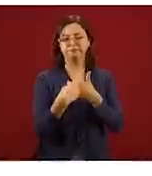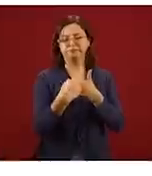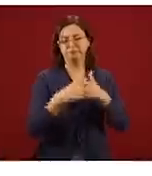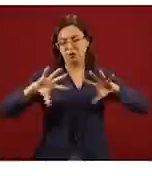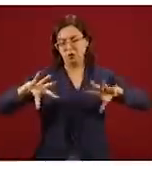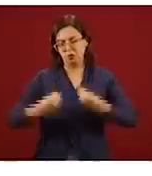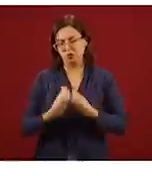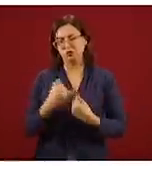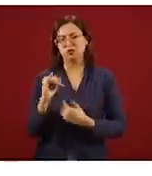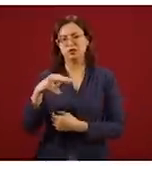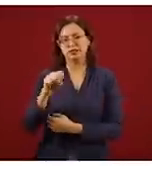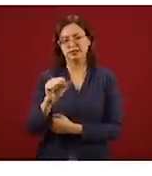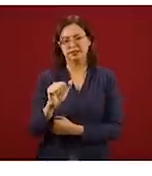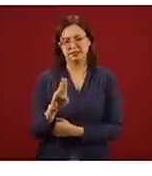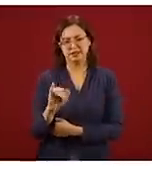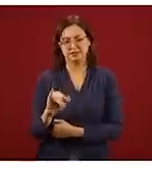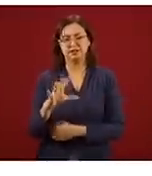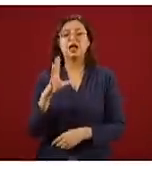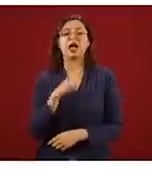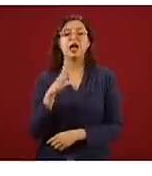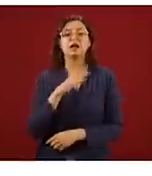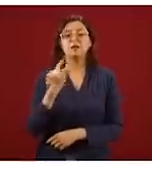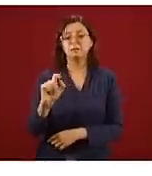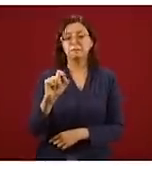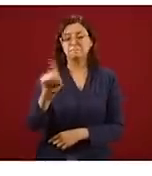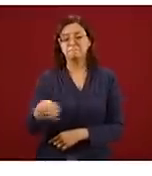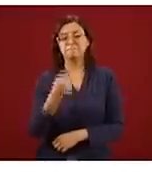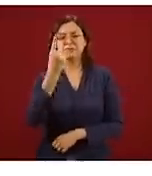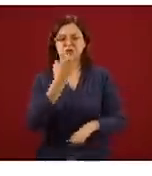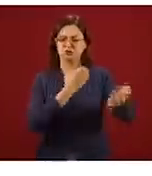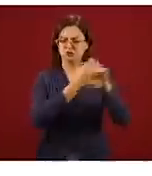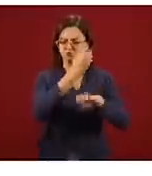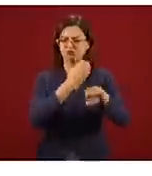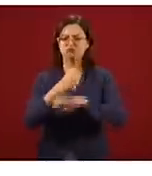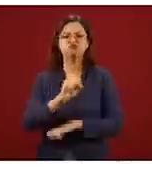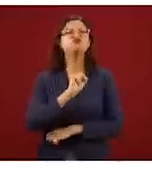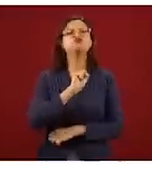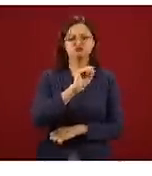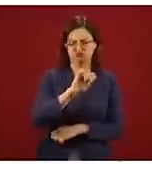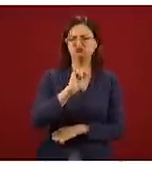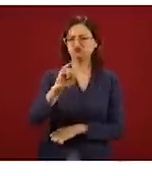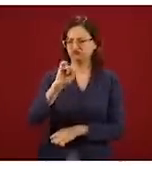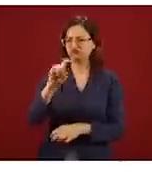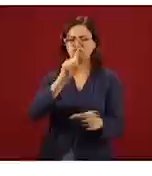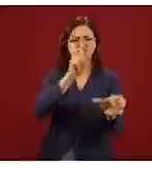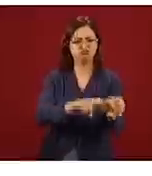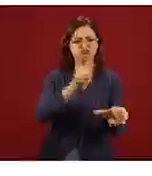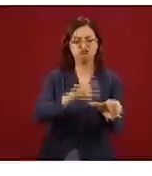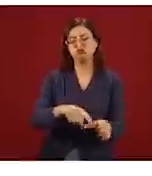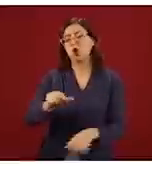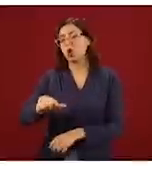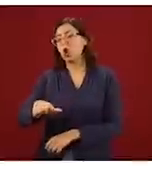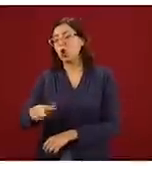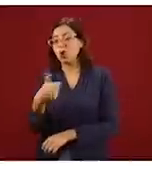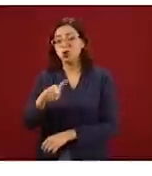Bienestar. Tenemos ya 21 estados que han aceptado adherirse a este modelo. Hay 11 que todavía